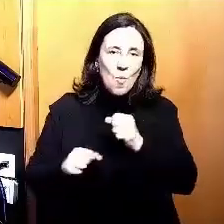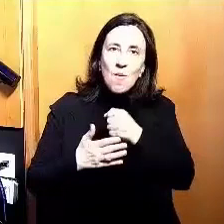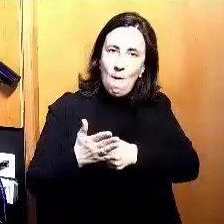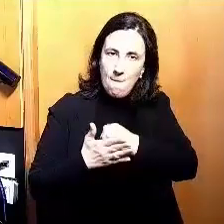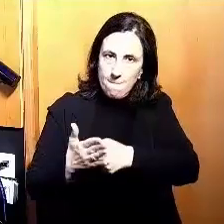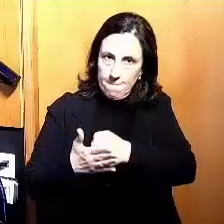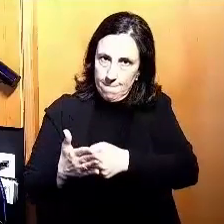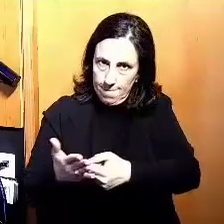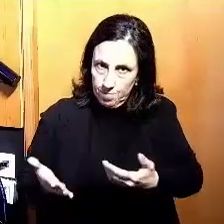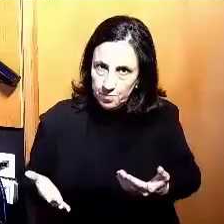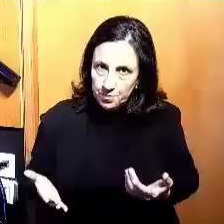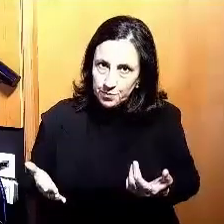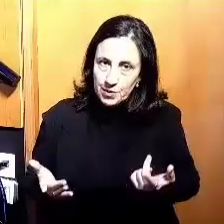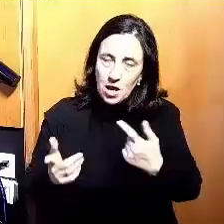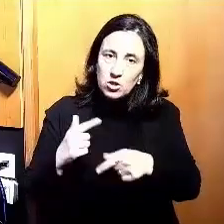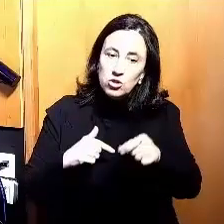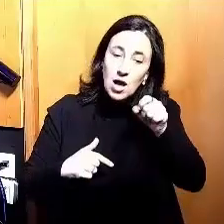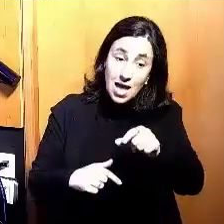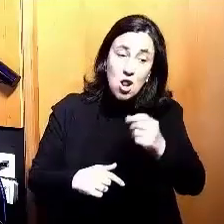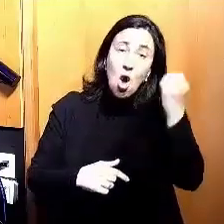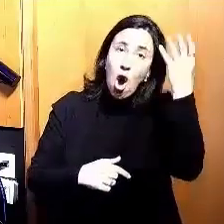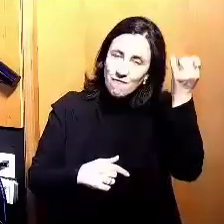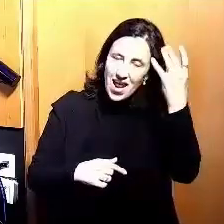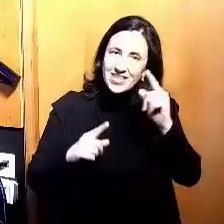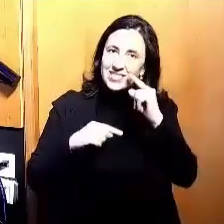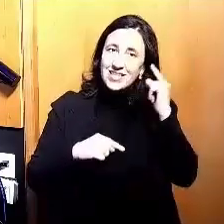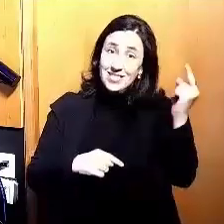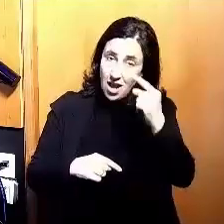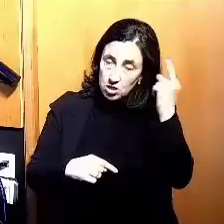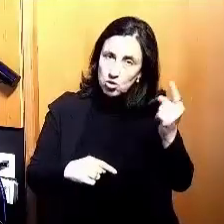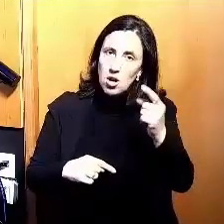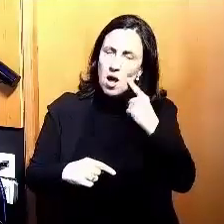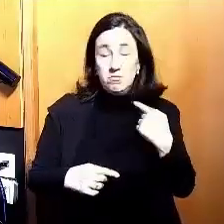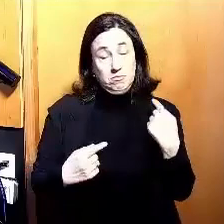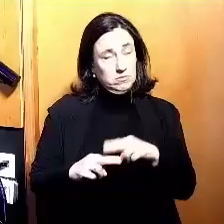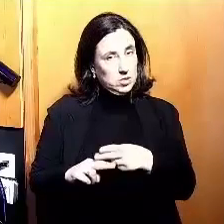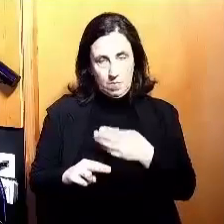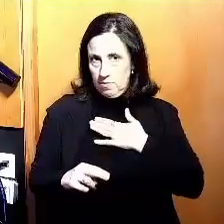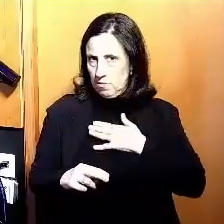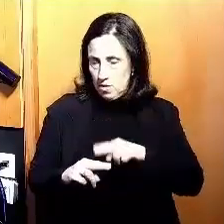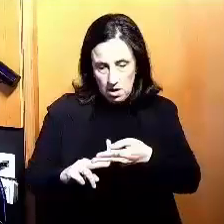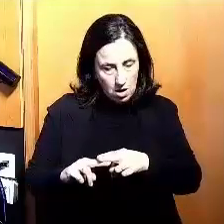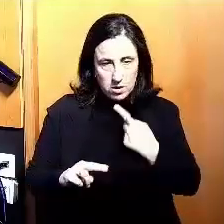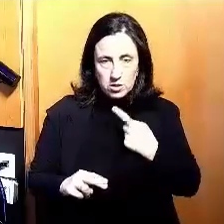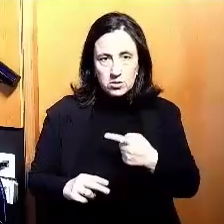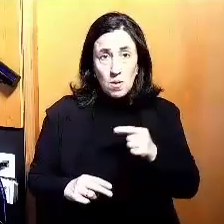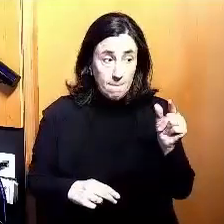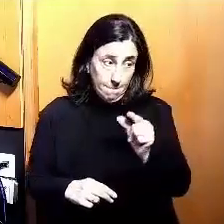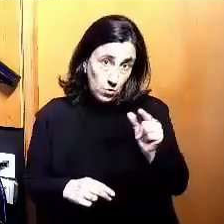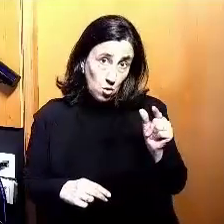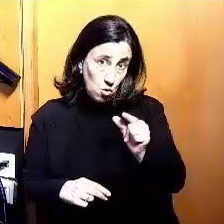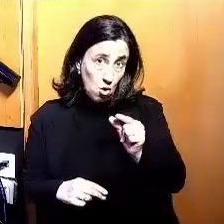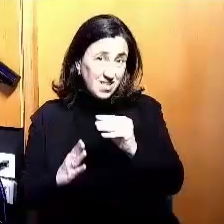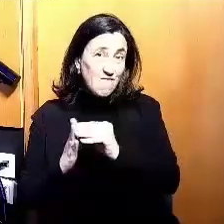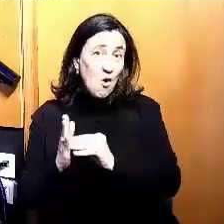presión. Entonces, ahí en esos foros internacionales me ha pasado mucho de ser muy poquititos del mundo de